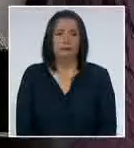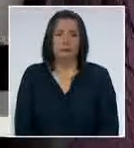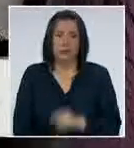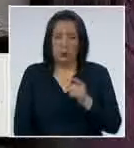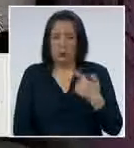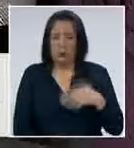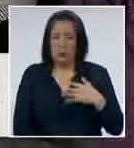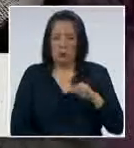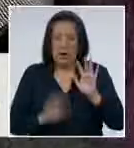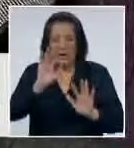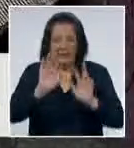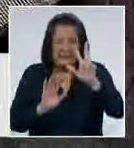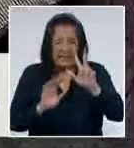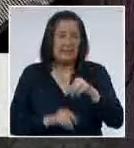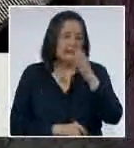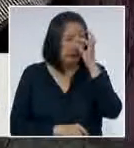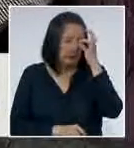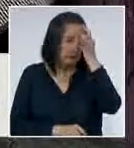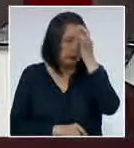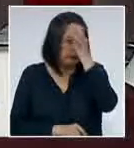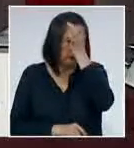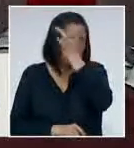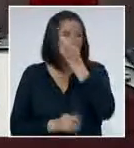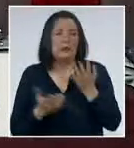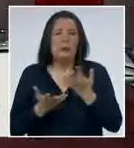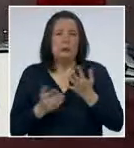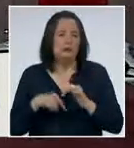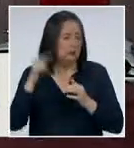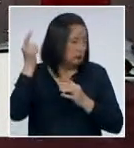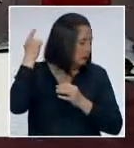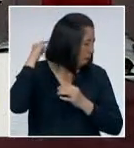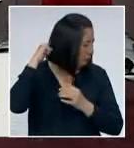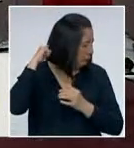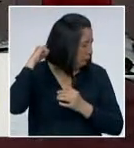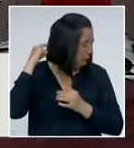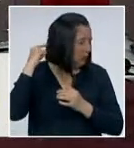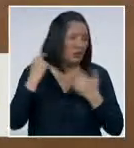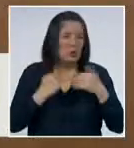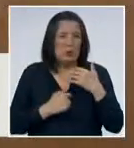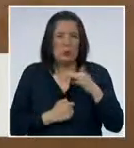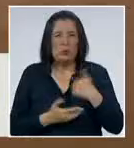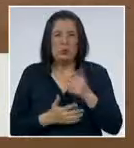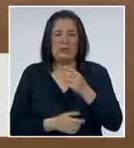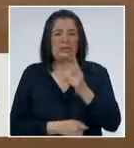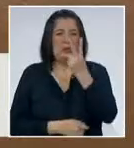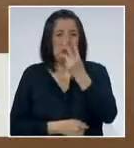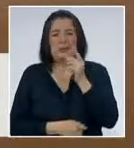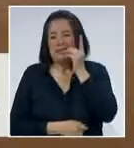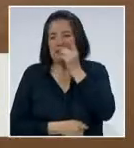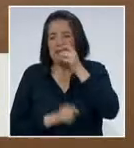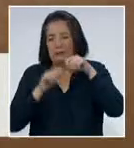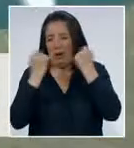Presenta 13 puntos en el rostro, 12 puntos en la parte de atrás de la cabeza y ha perdido dos dientes.